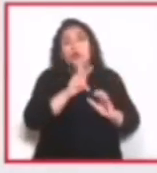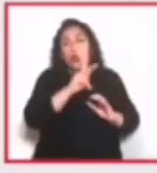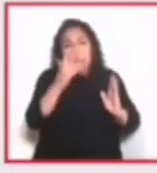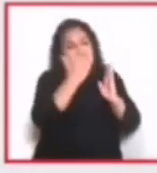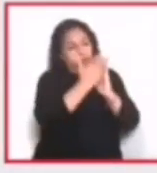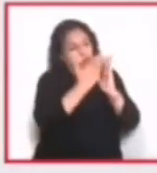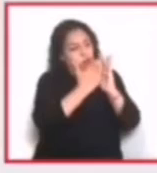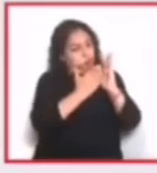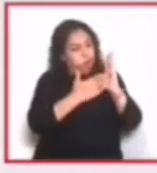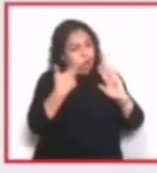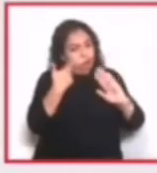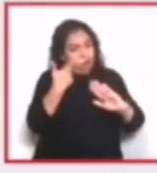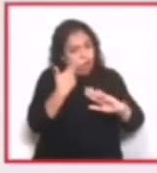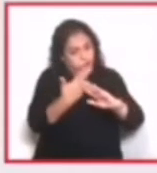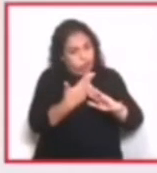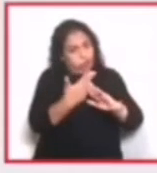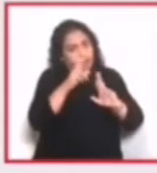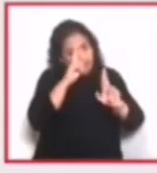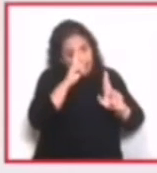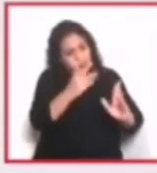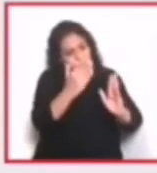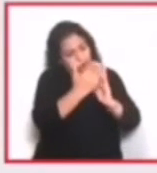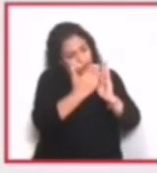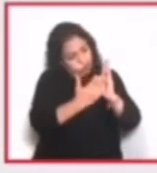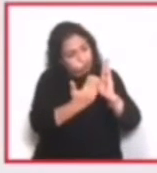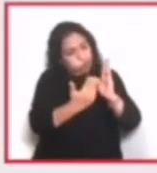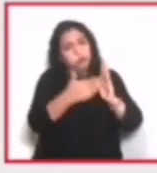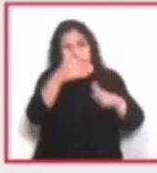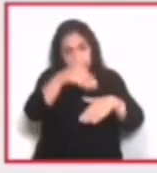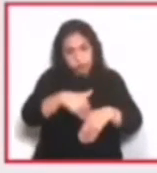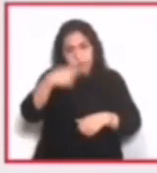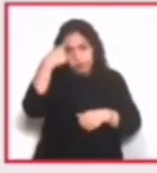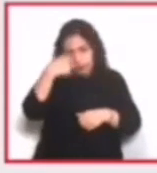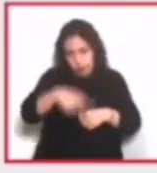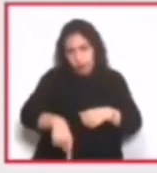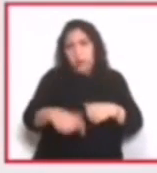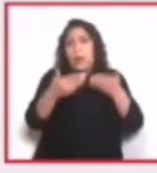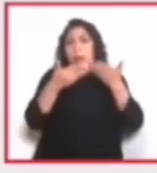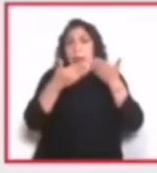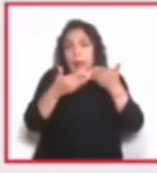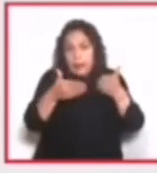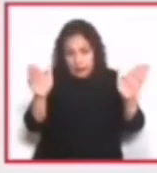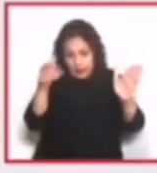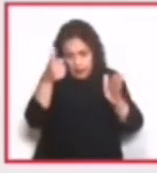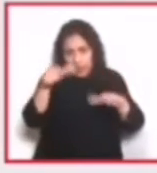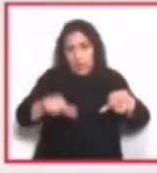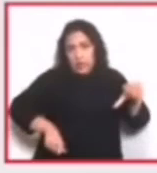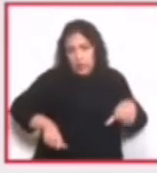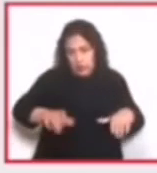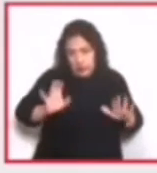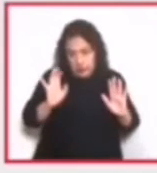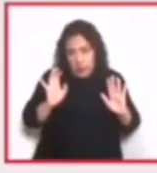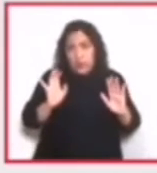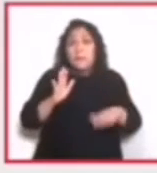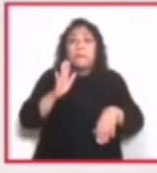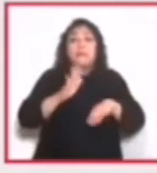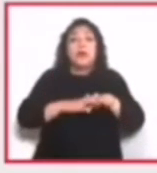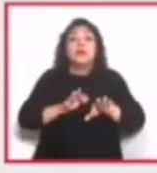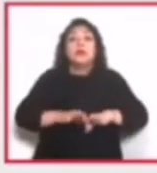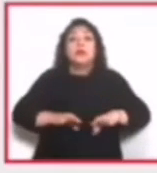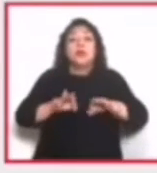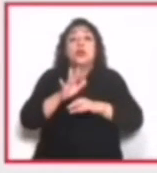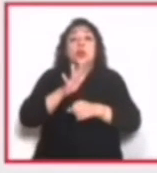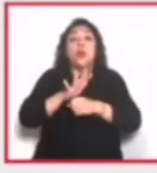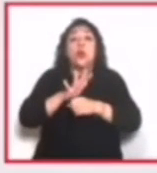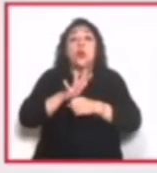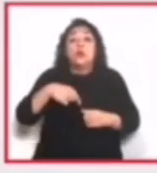protocolos indicados para esta actividad y sobre todo estamos